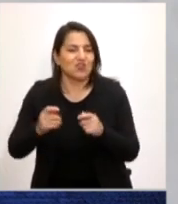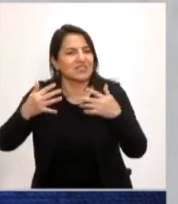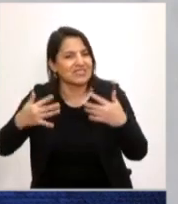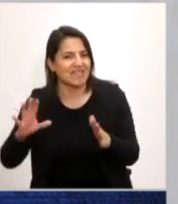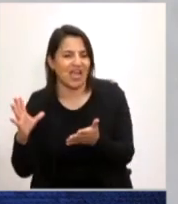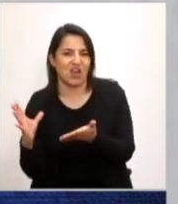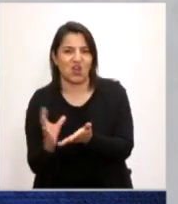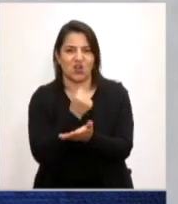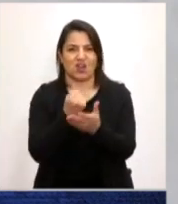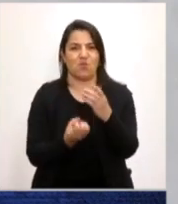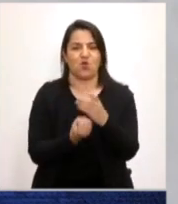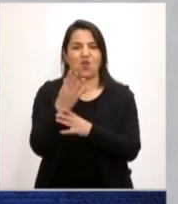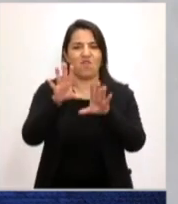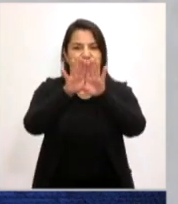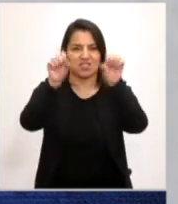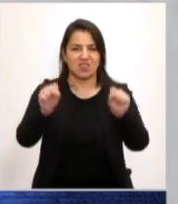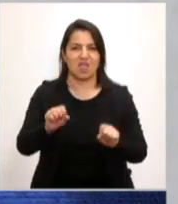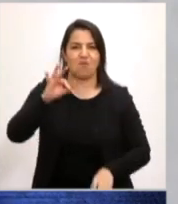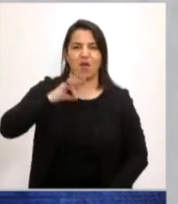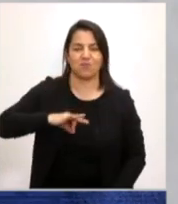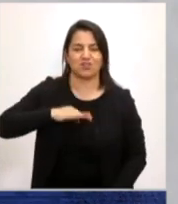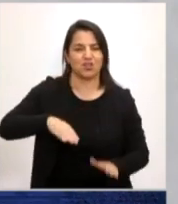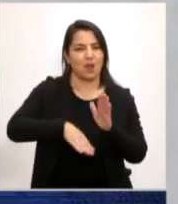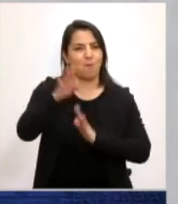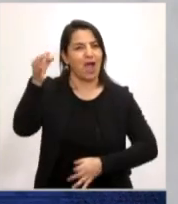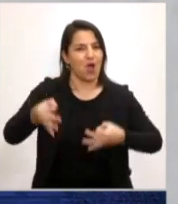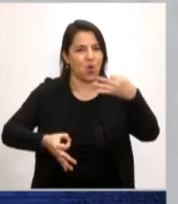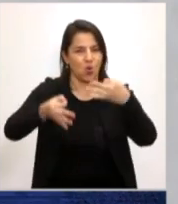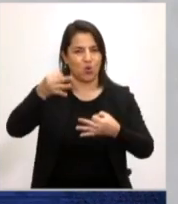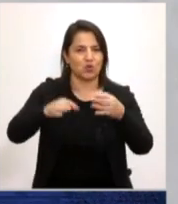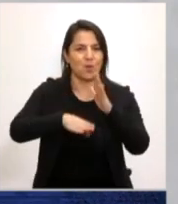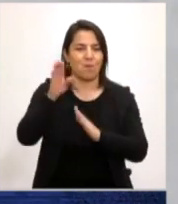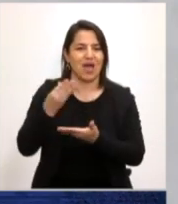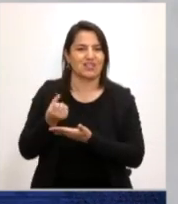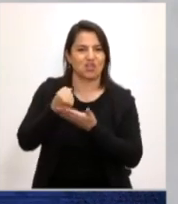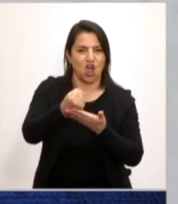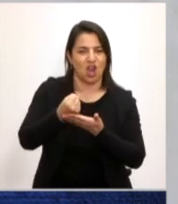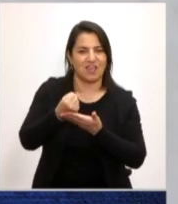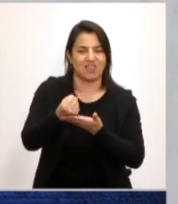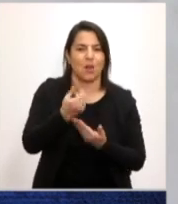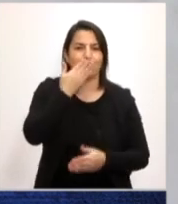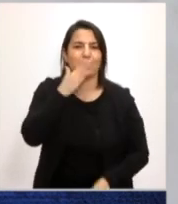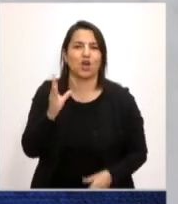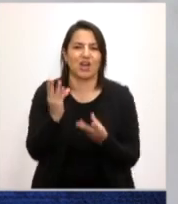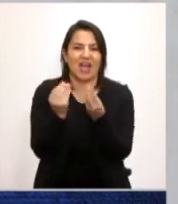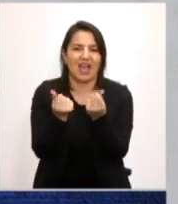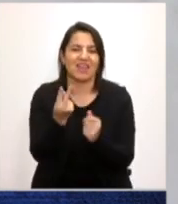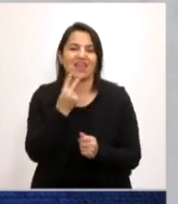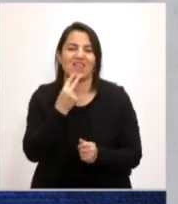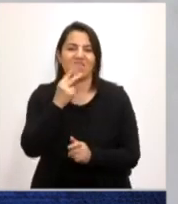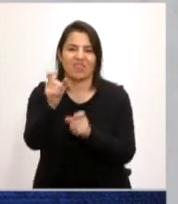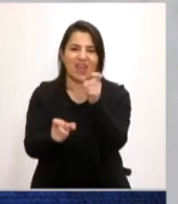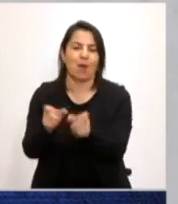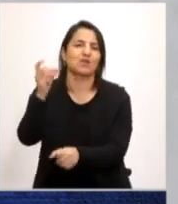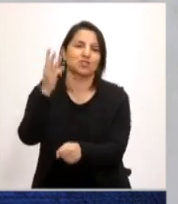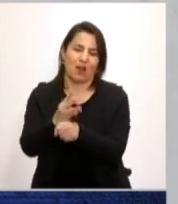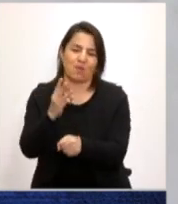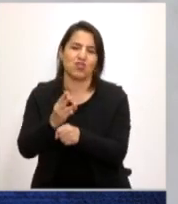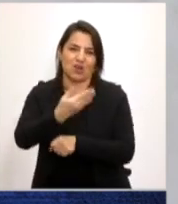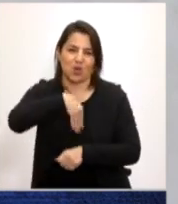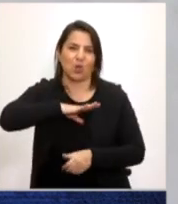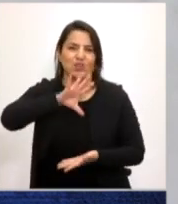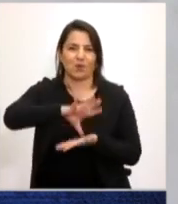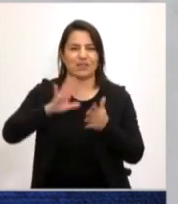tener un nuevo sistema de pensiones más justo, más solidario y que entregue mejor calidad de vida a las personas mayores de nuestro país.